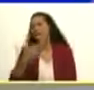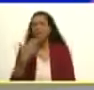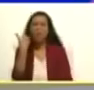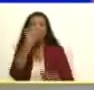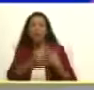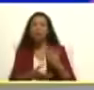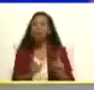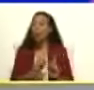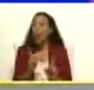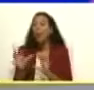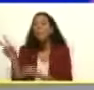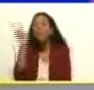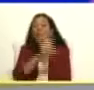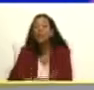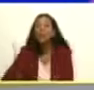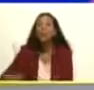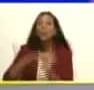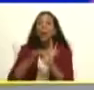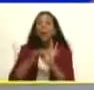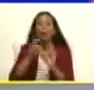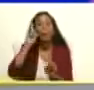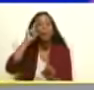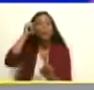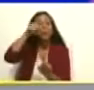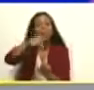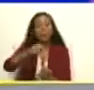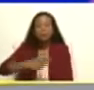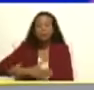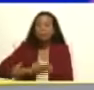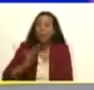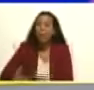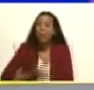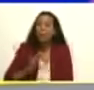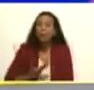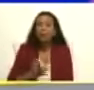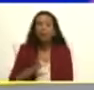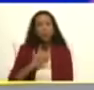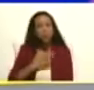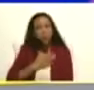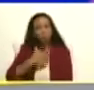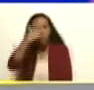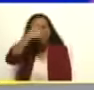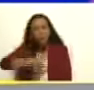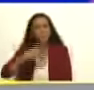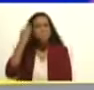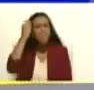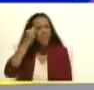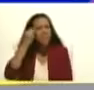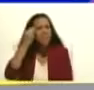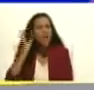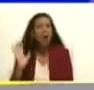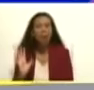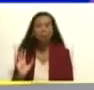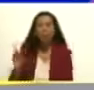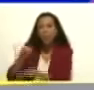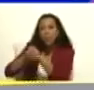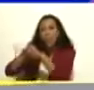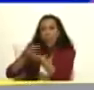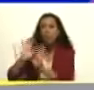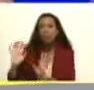es el país unido por una causa. Y yo no sé, hermano presidente,